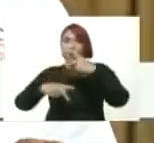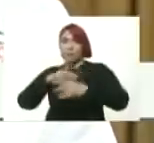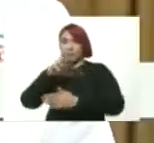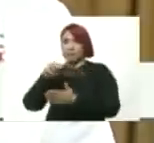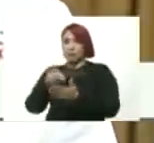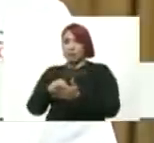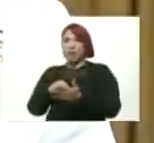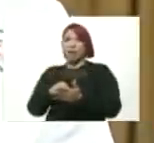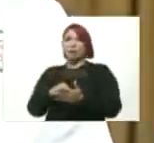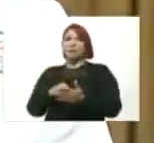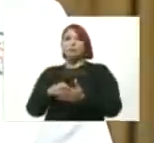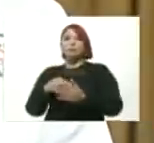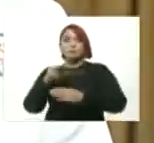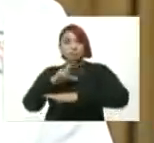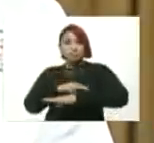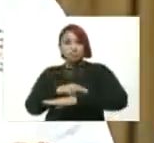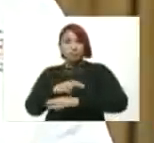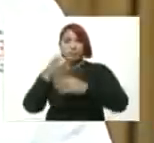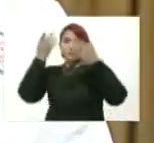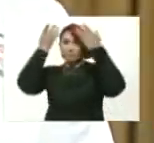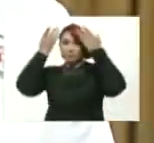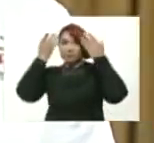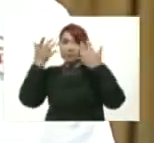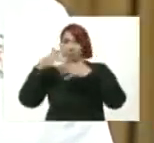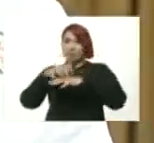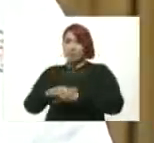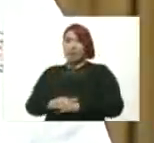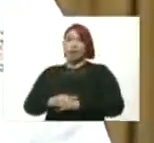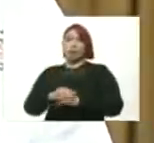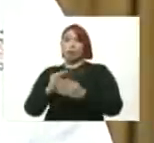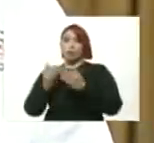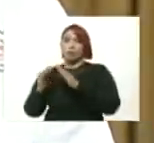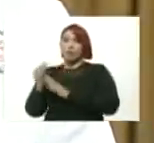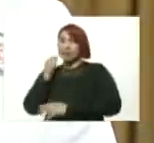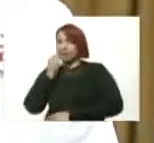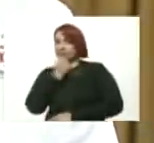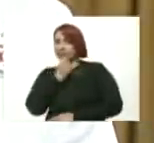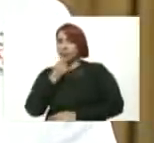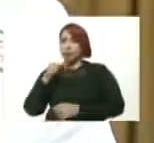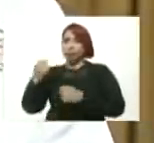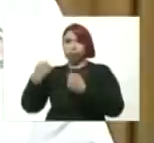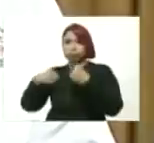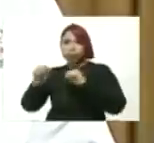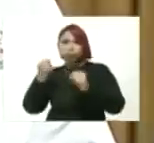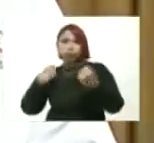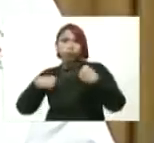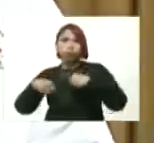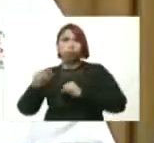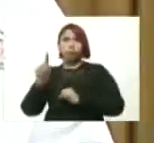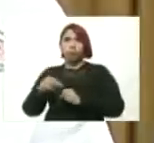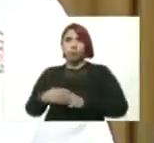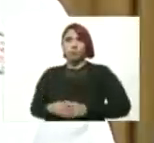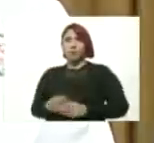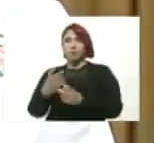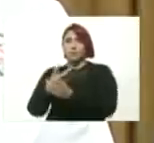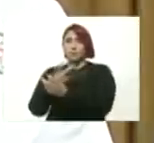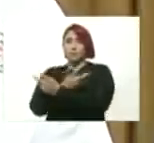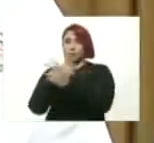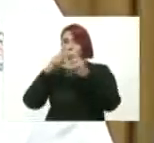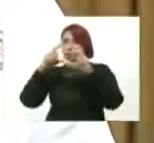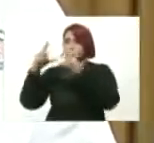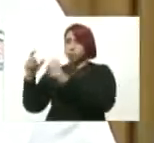pregrado medicina enfermería integral comunitaria odontología fisioterapia terapia ocupacional radio imagenología